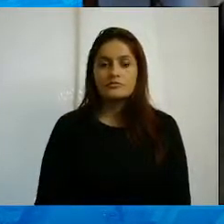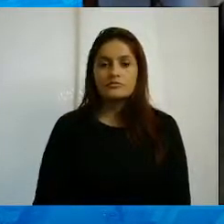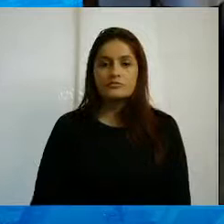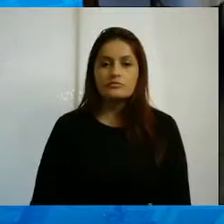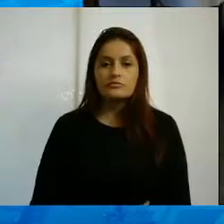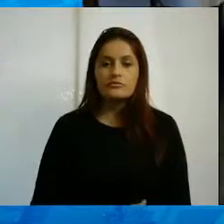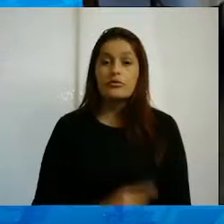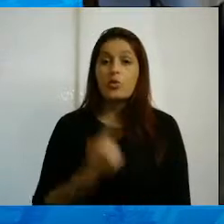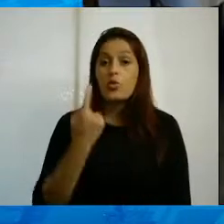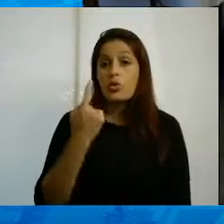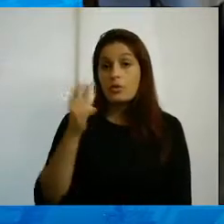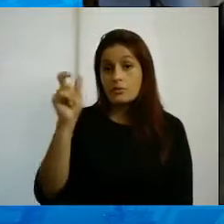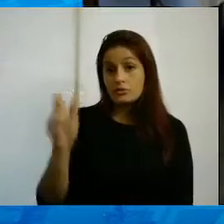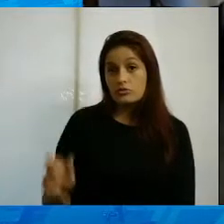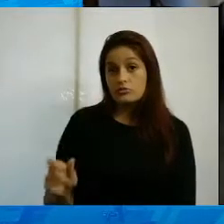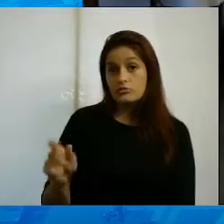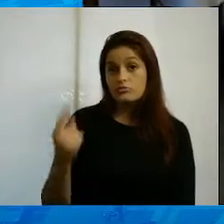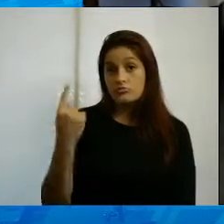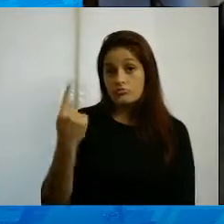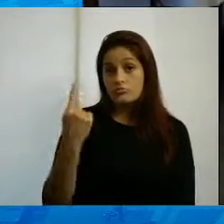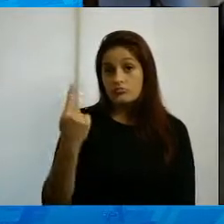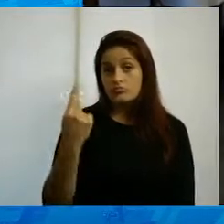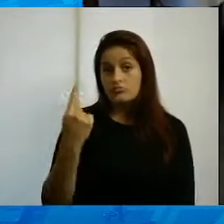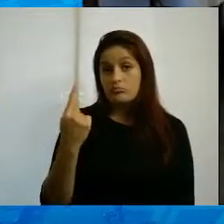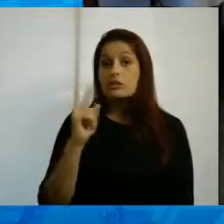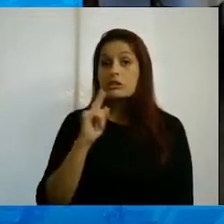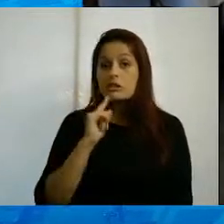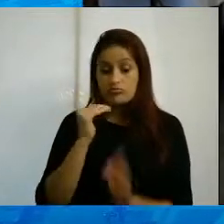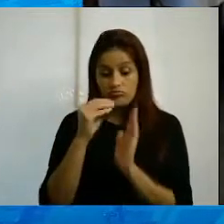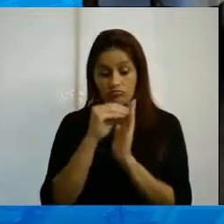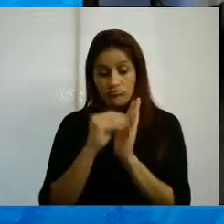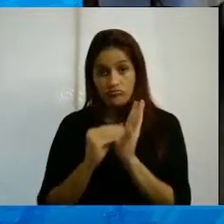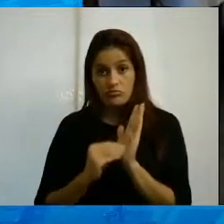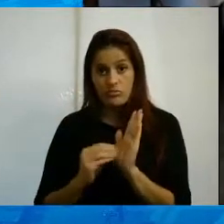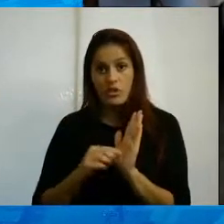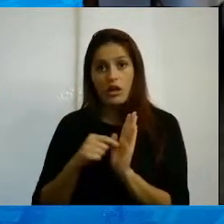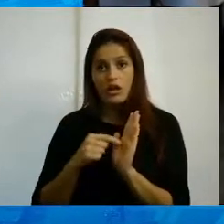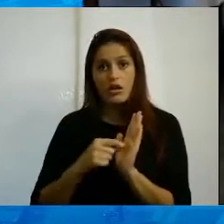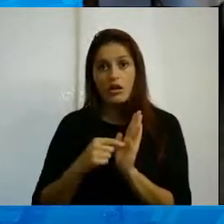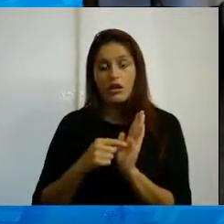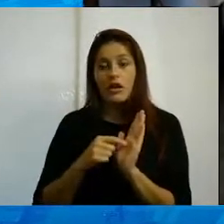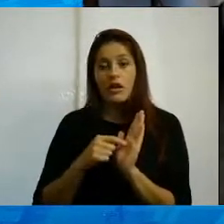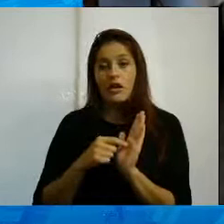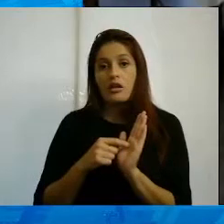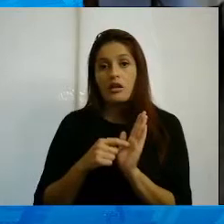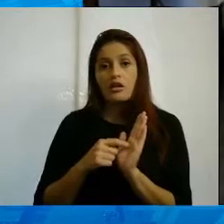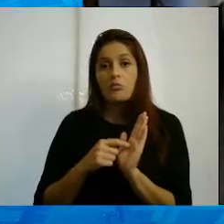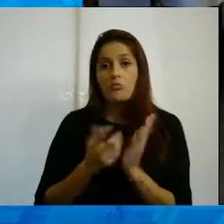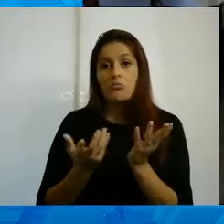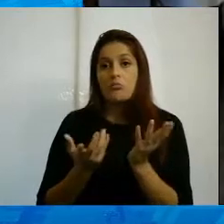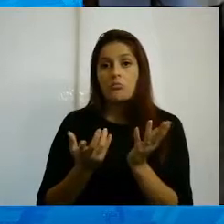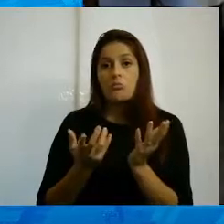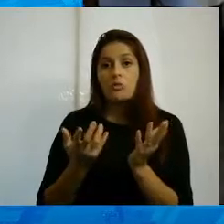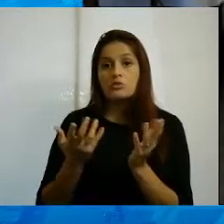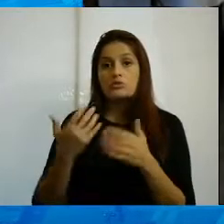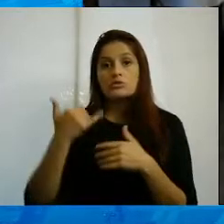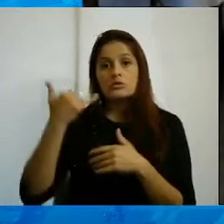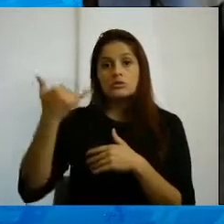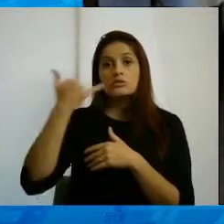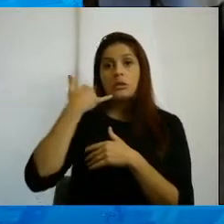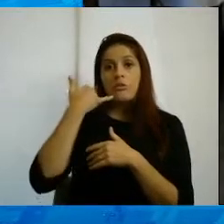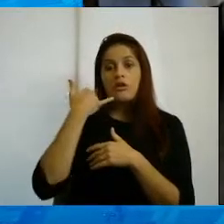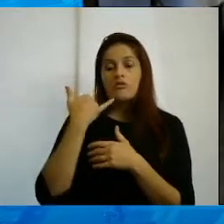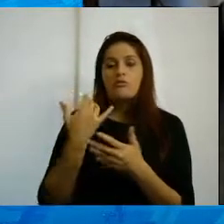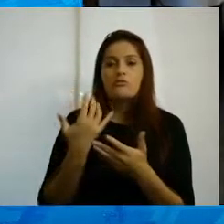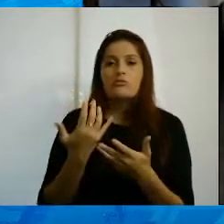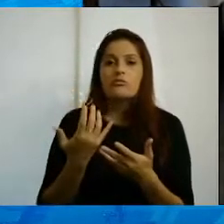una de las personas que estaba programada para ese día en la azotea, no fue avisada oportunamente, como le comento, y que